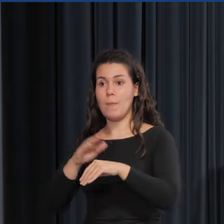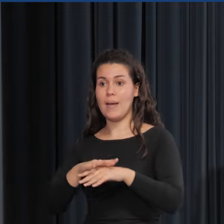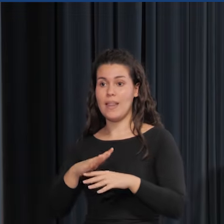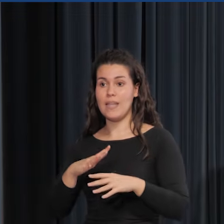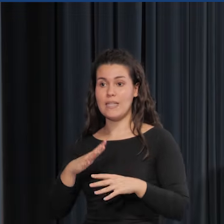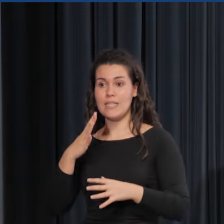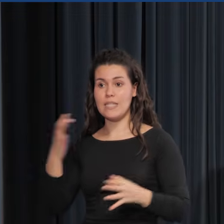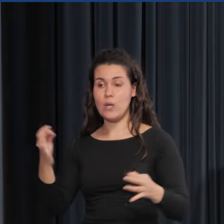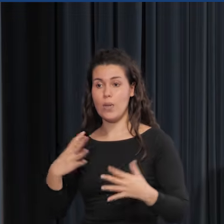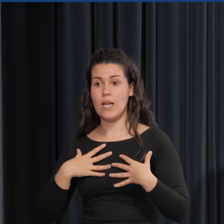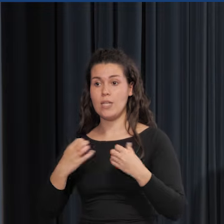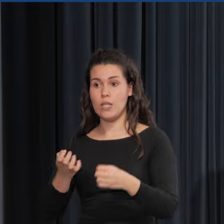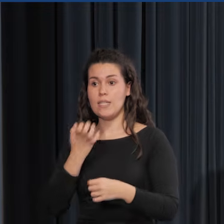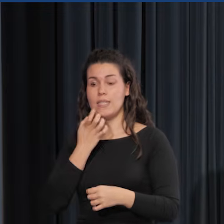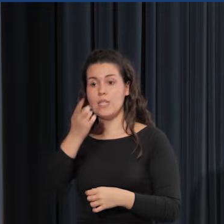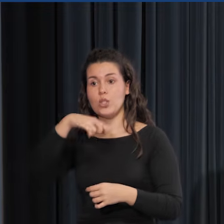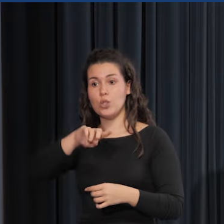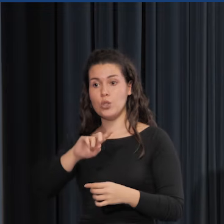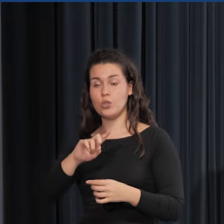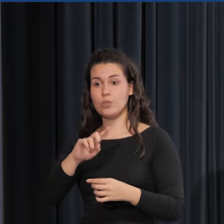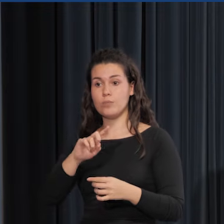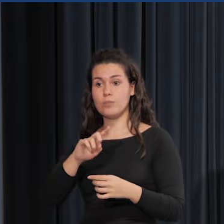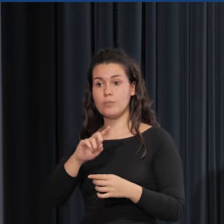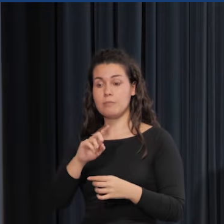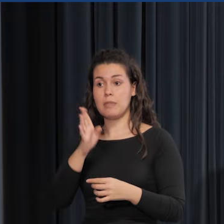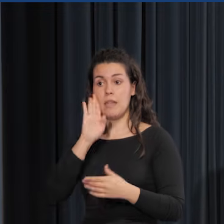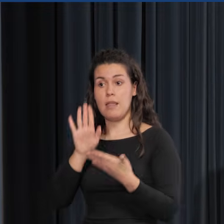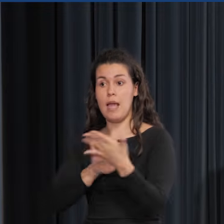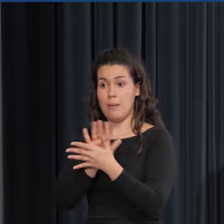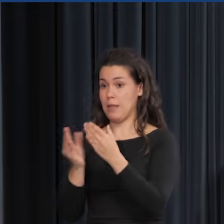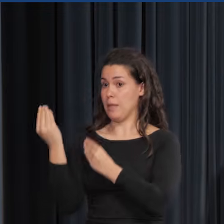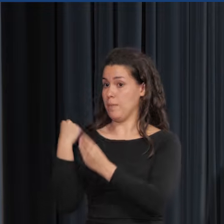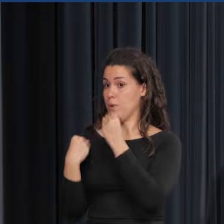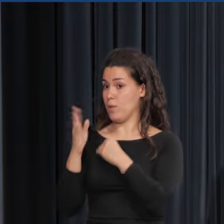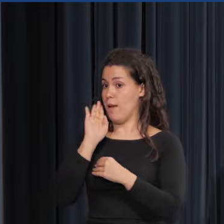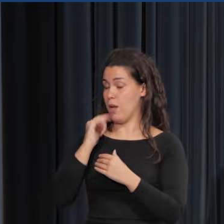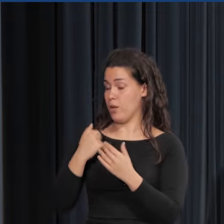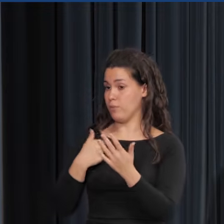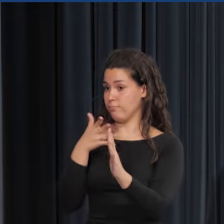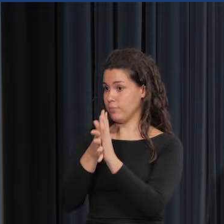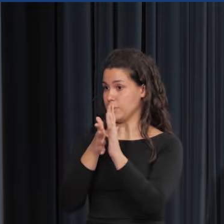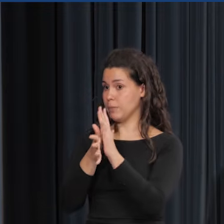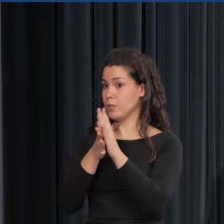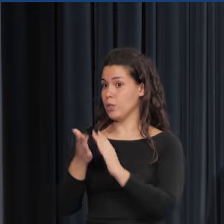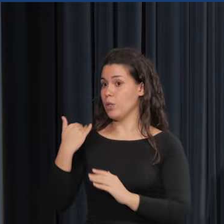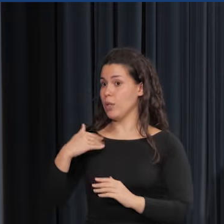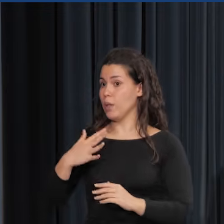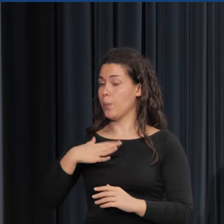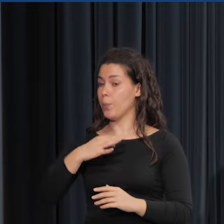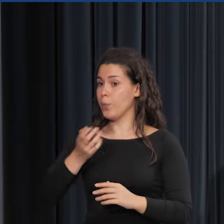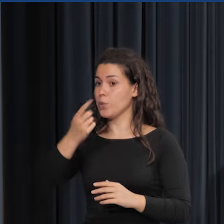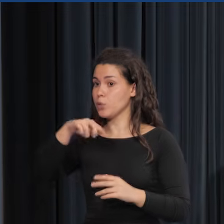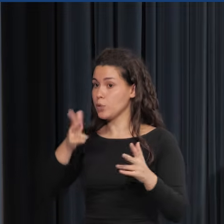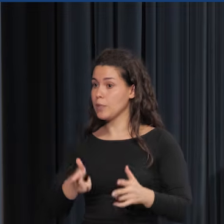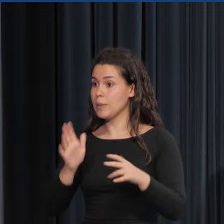si nosotros incorporamos las informaciones y previsiones, esas que comenté en las preguntas anteriores, pues las vamos a tener disponibles para que cuando el